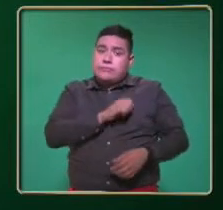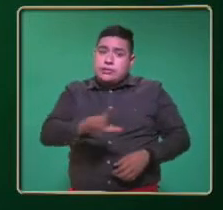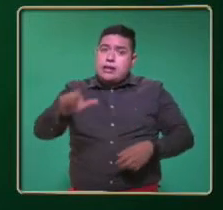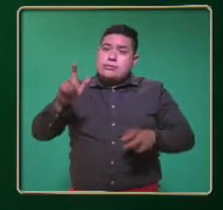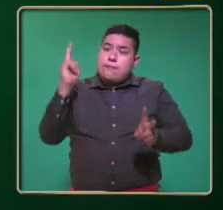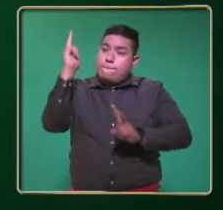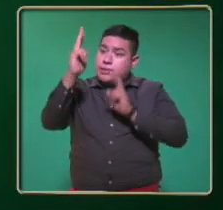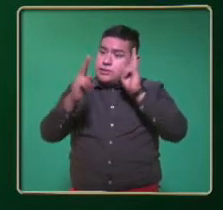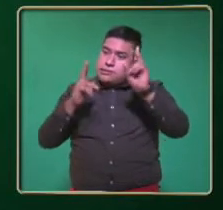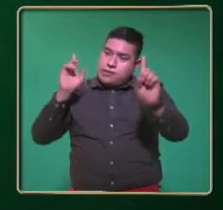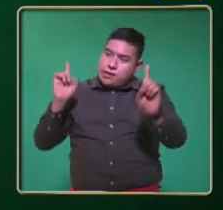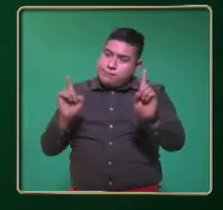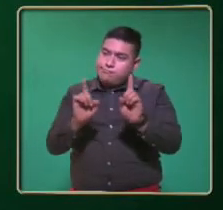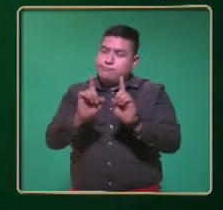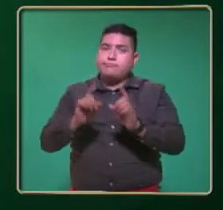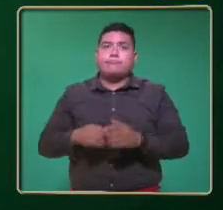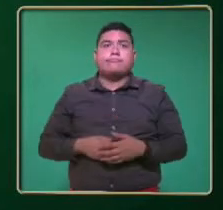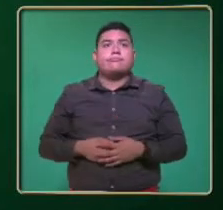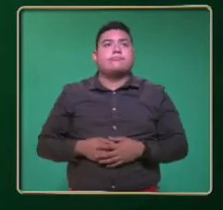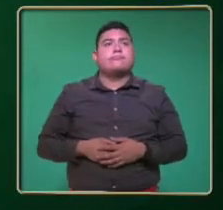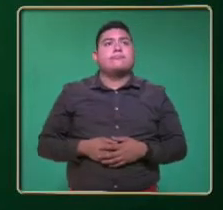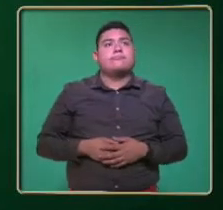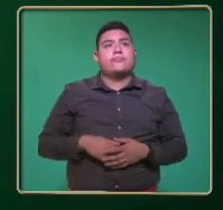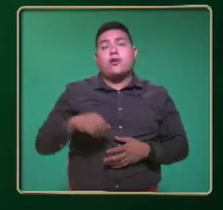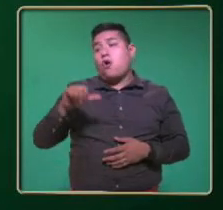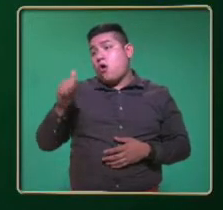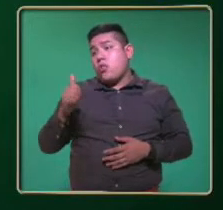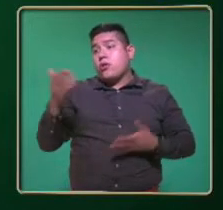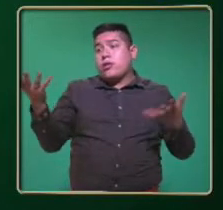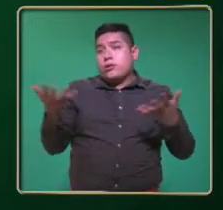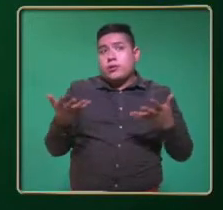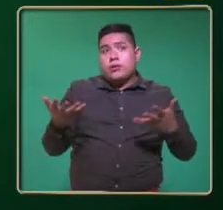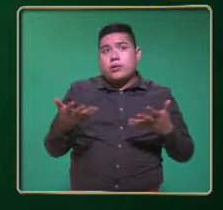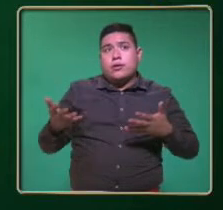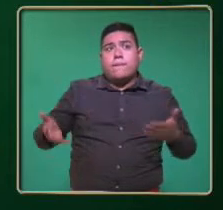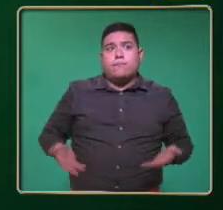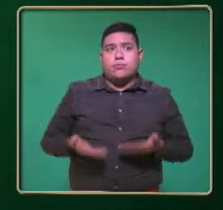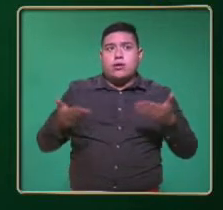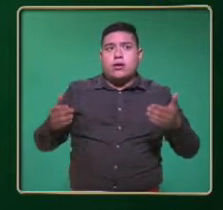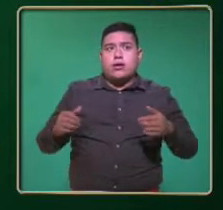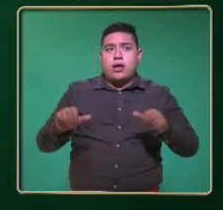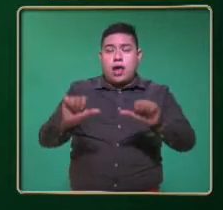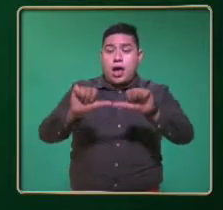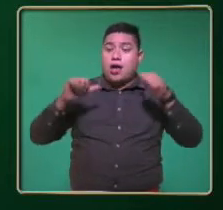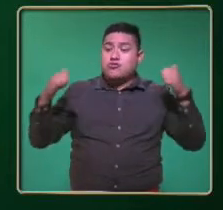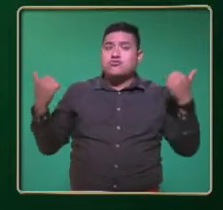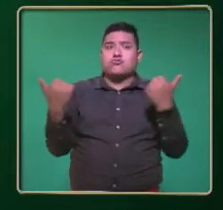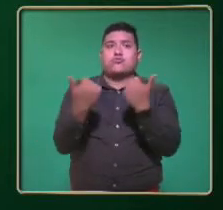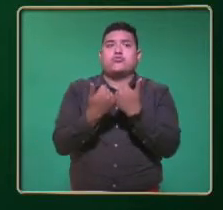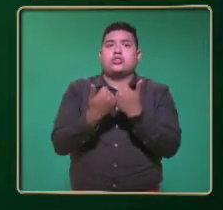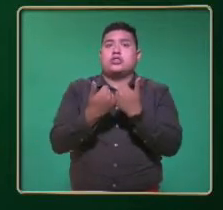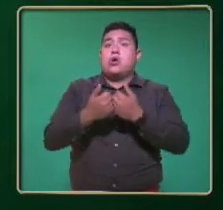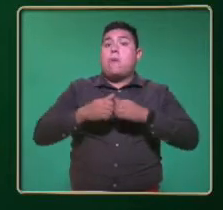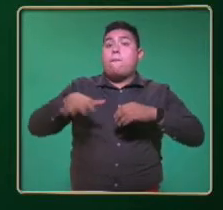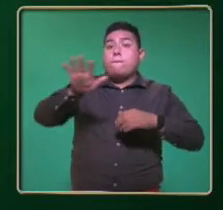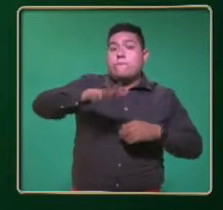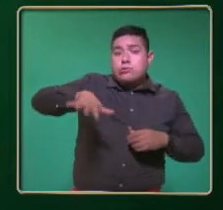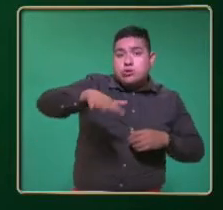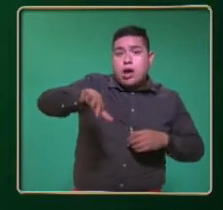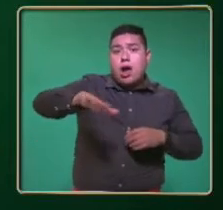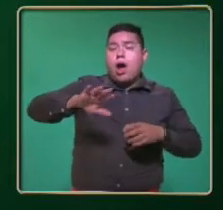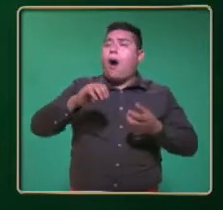los actos proactivos que también tienes que realizar es buscar una asociación. Si bien ya te comenté, lo primero es